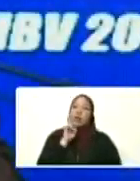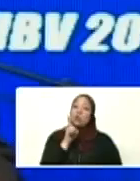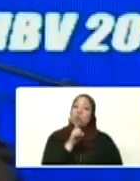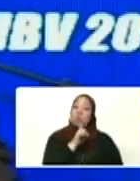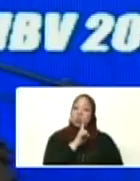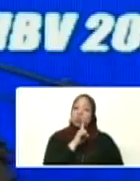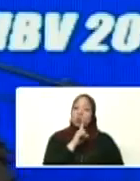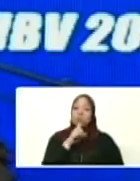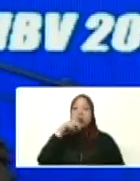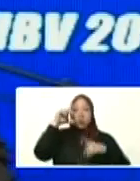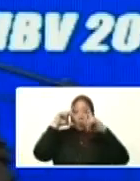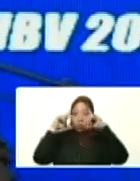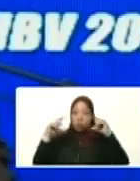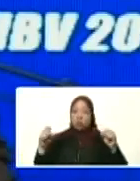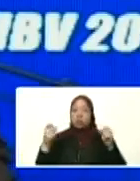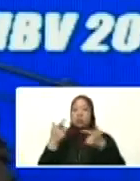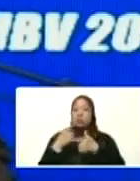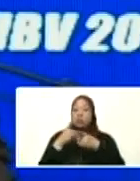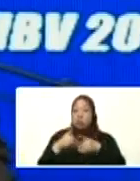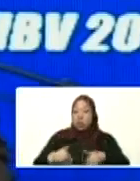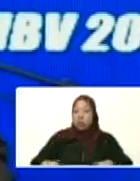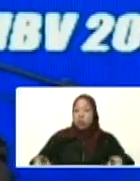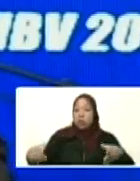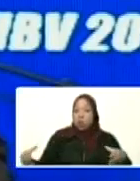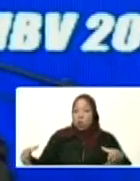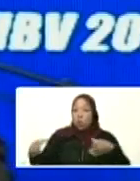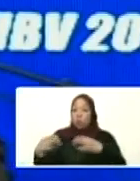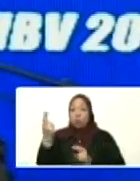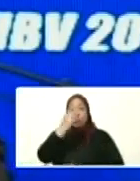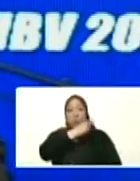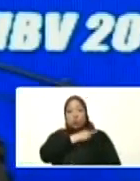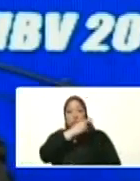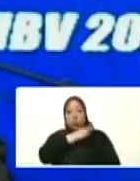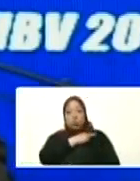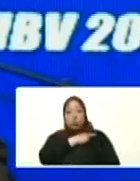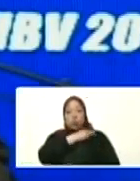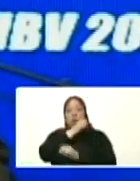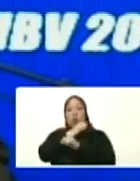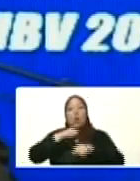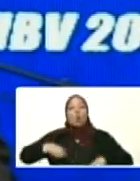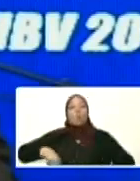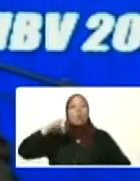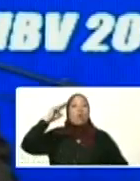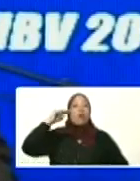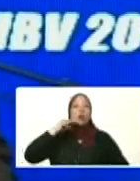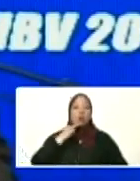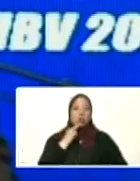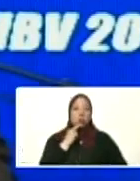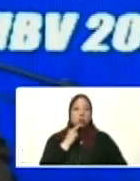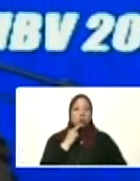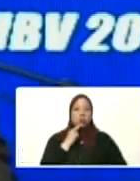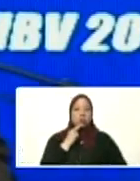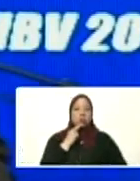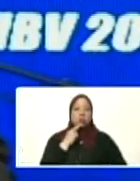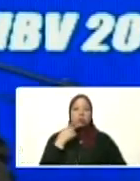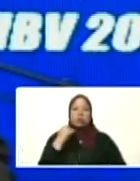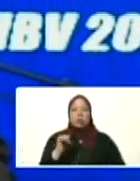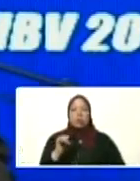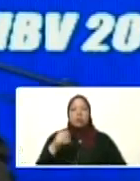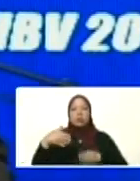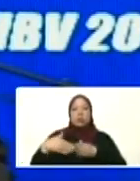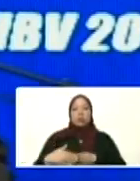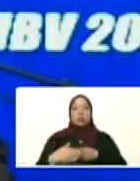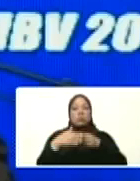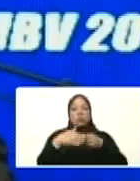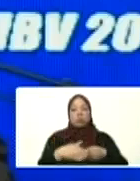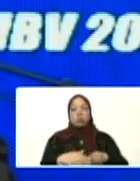las promociones general de división José Cornelio Muñoz del Ejército Bolivariano, capitán de navío Juan